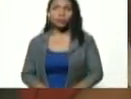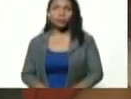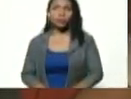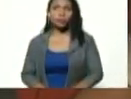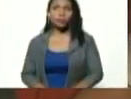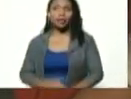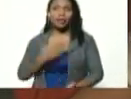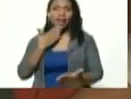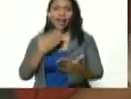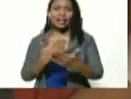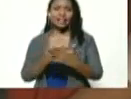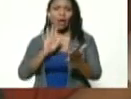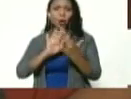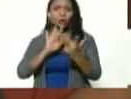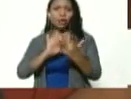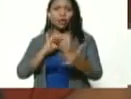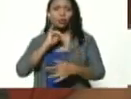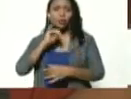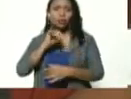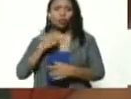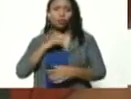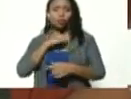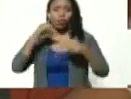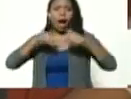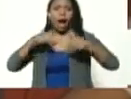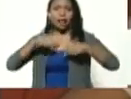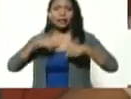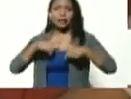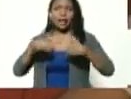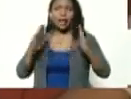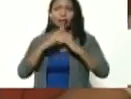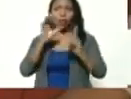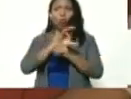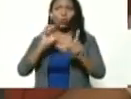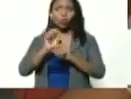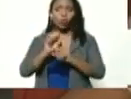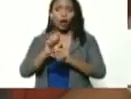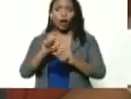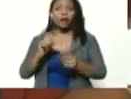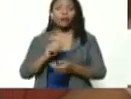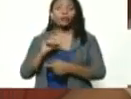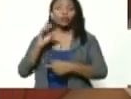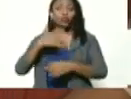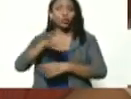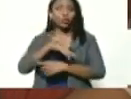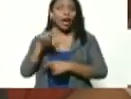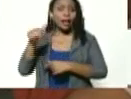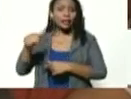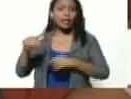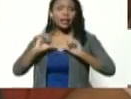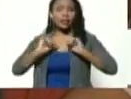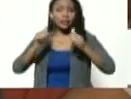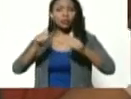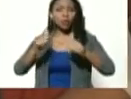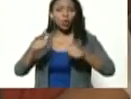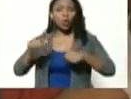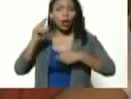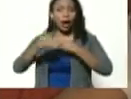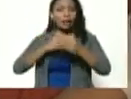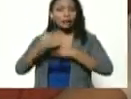Gracias por el contacto informativo. Nos encontramos en la Casona Cultural Aquiles Nazoa, donde se ha dado inicio al